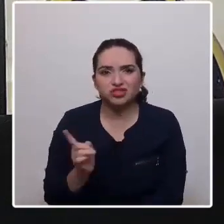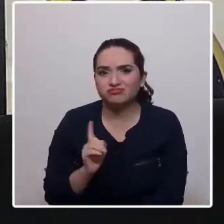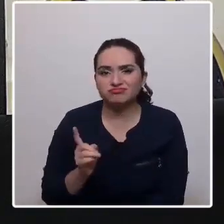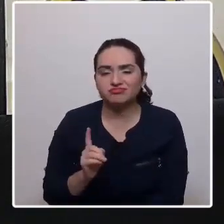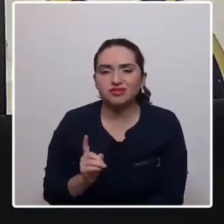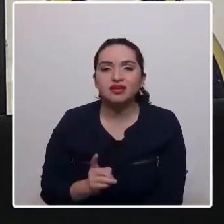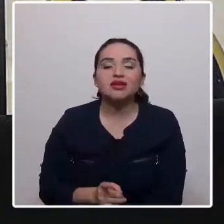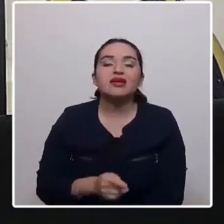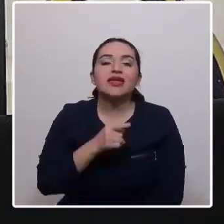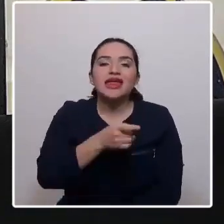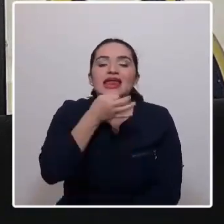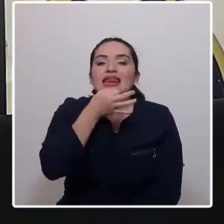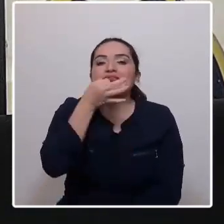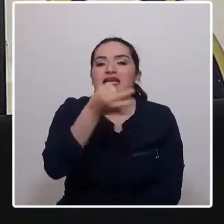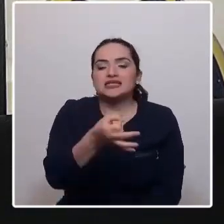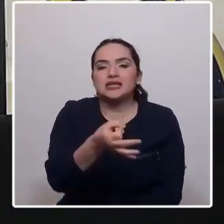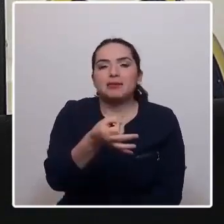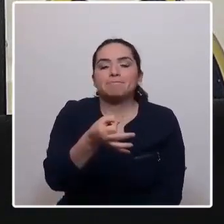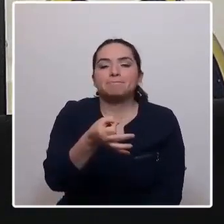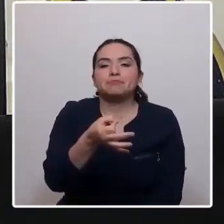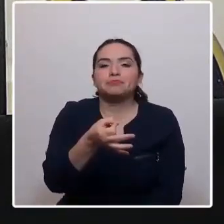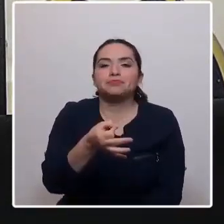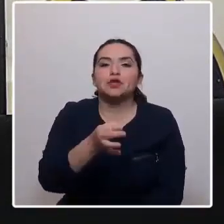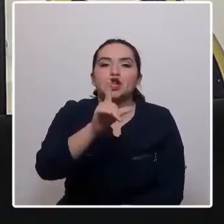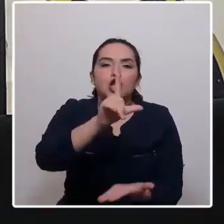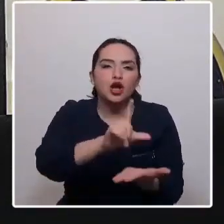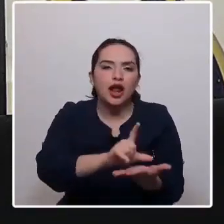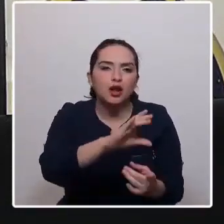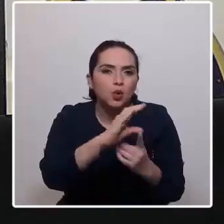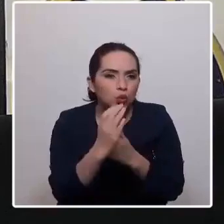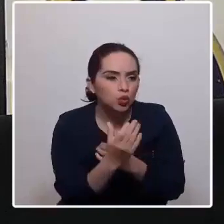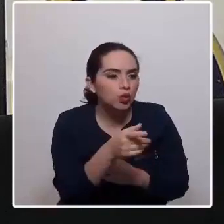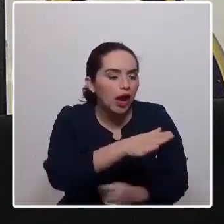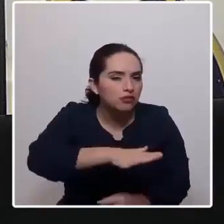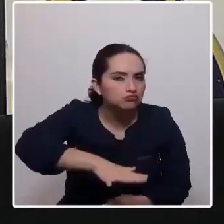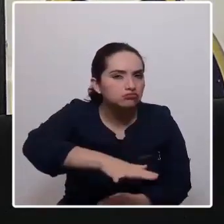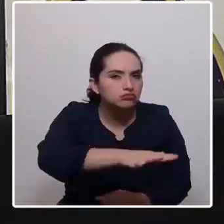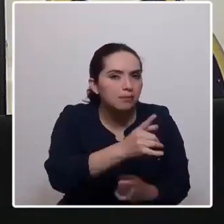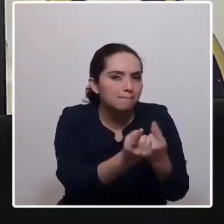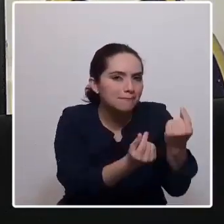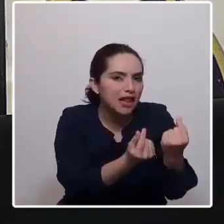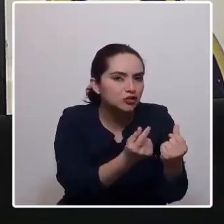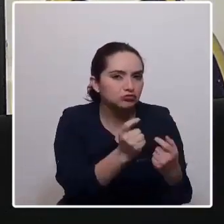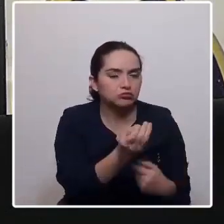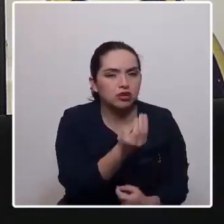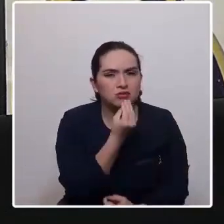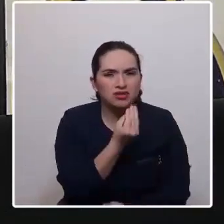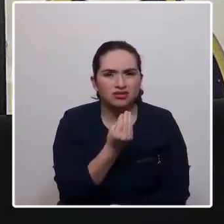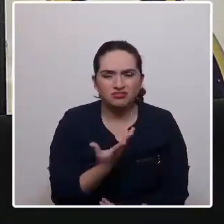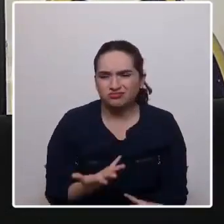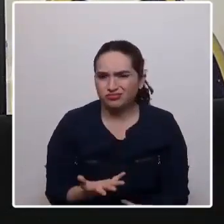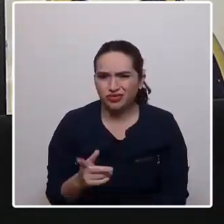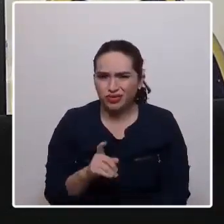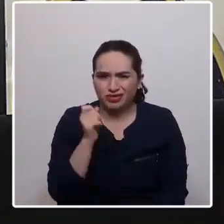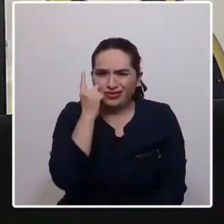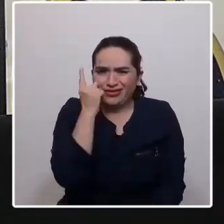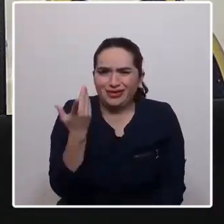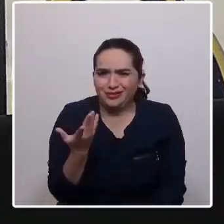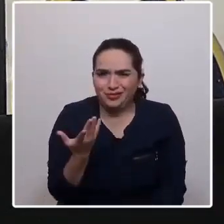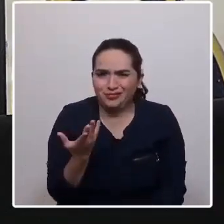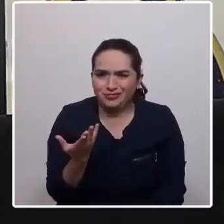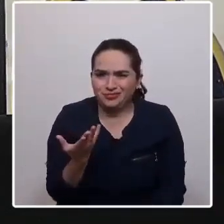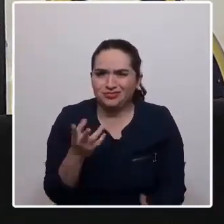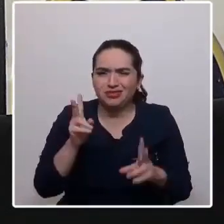este debe realizarse con pertenencia local y cultural, un concepto que no entendemos qué tiene que ver en materia